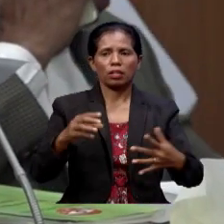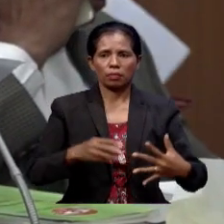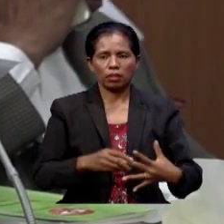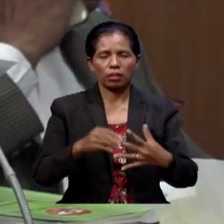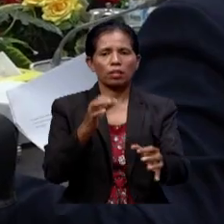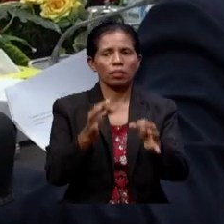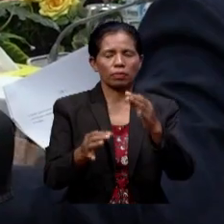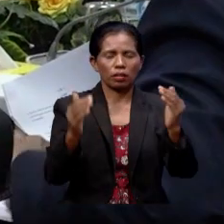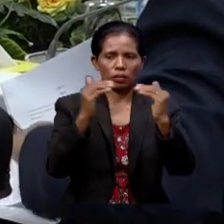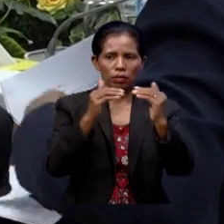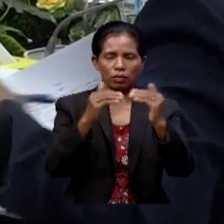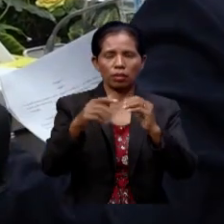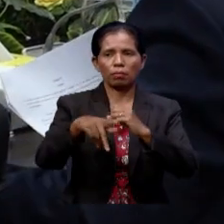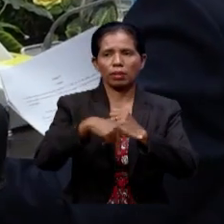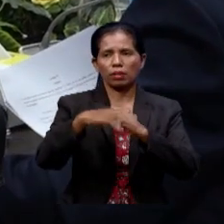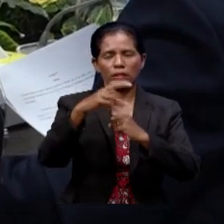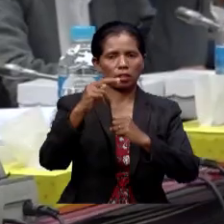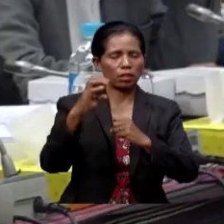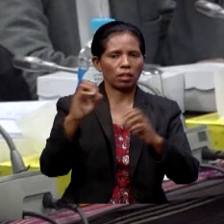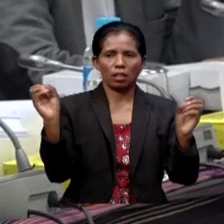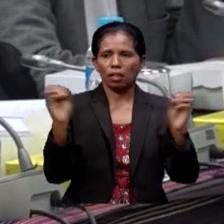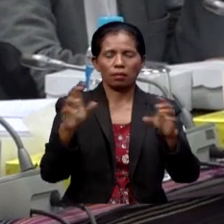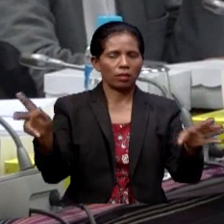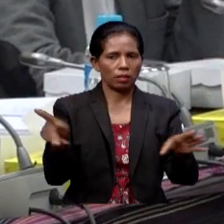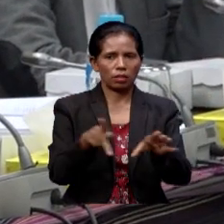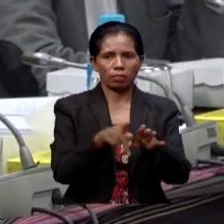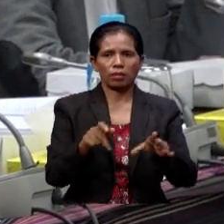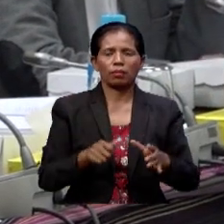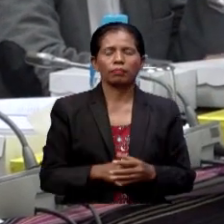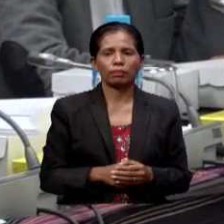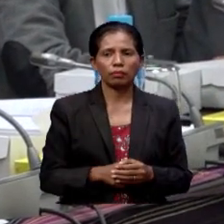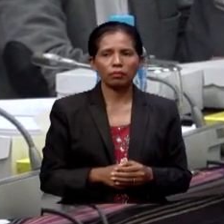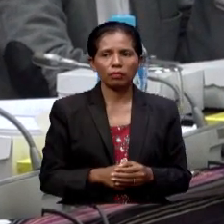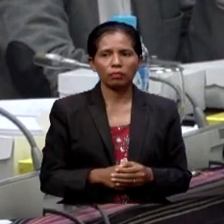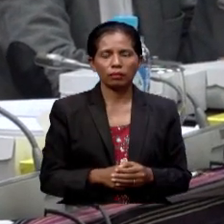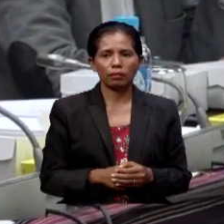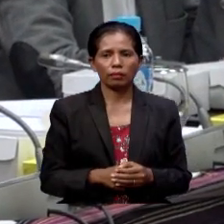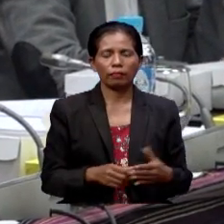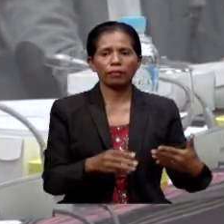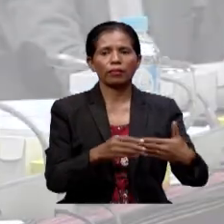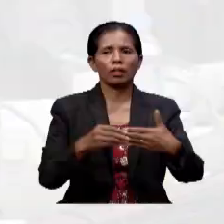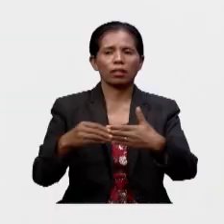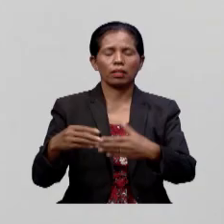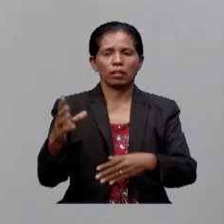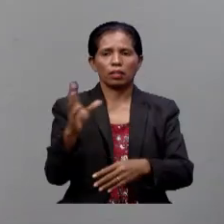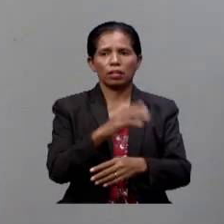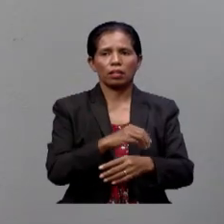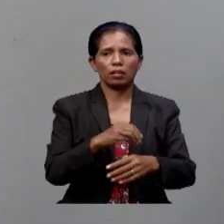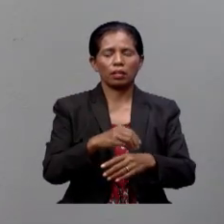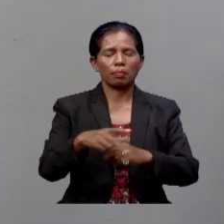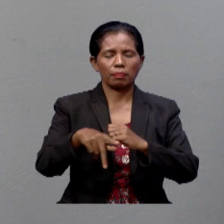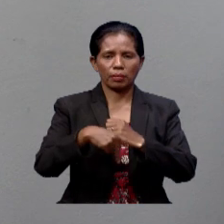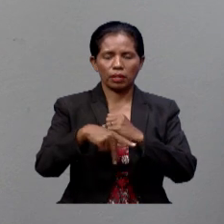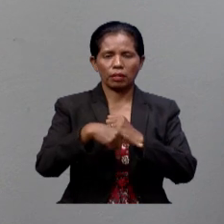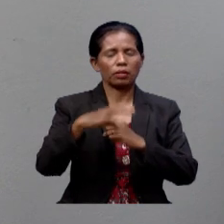mas que a reunión refere bancada CNRT la marca presencia. O líder bancada ne sira pa CNRT temos la marca